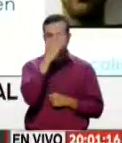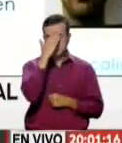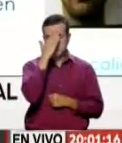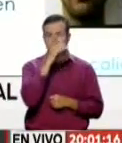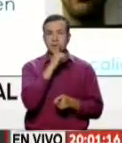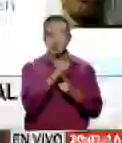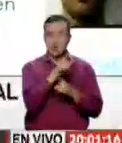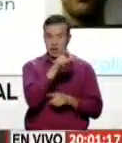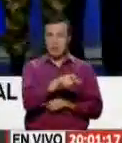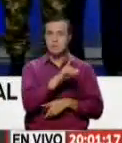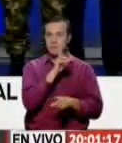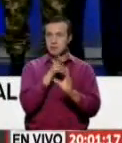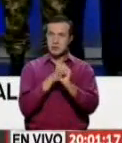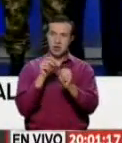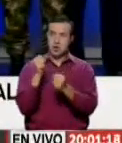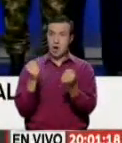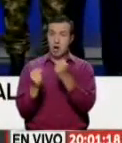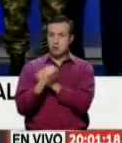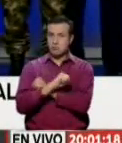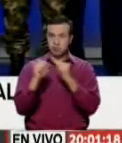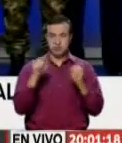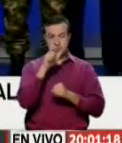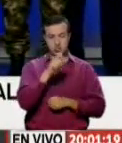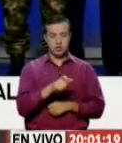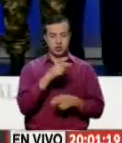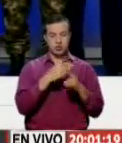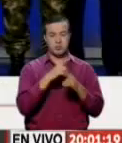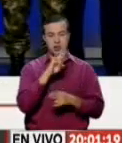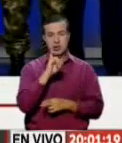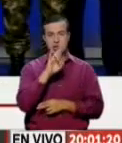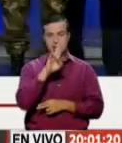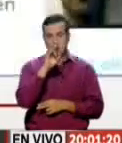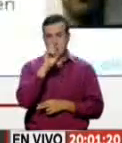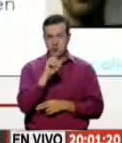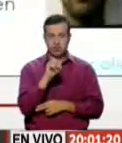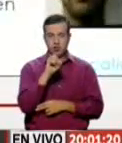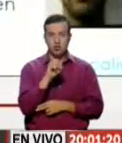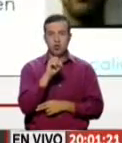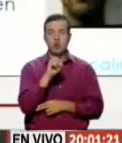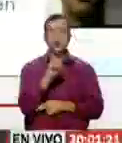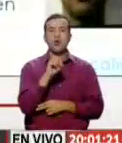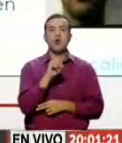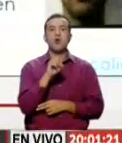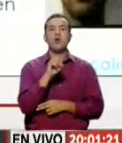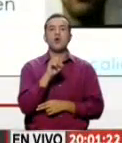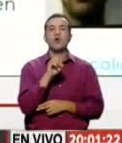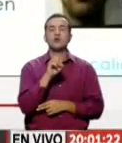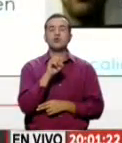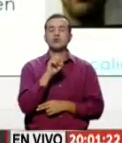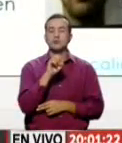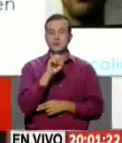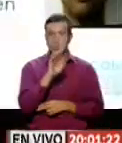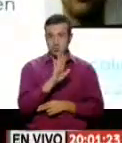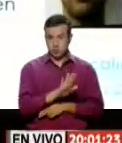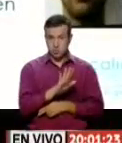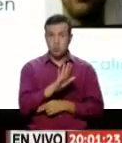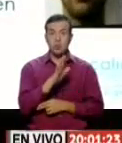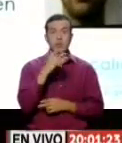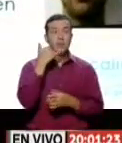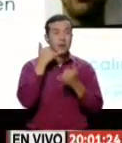participación en el acto terrorista. Que el señor Ricardo Andrés Carvajal Salgar, por medio